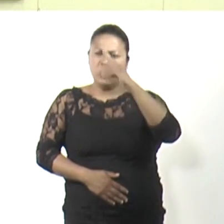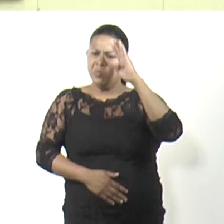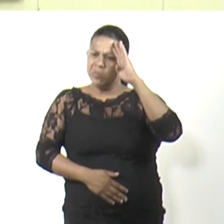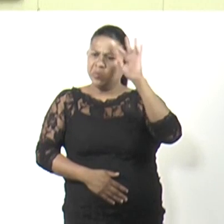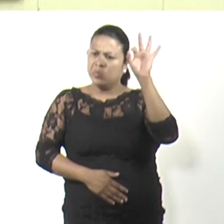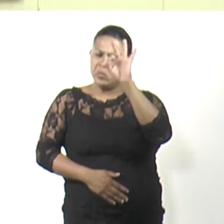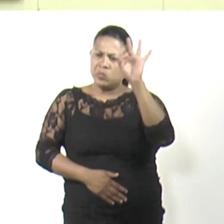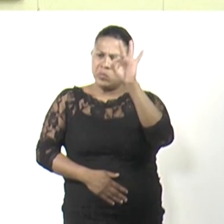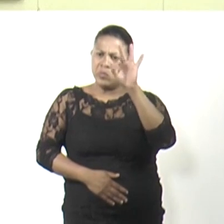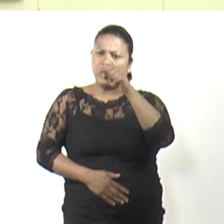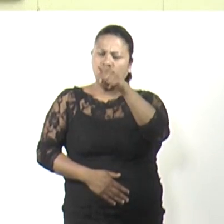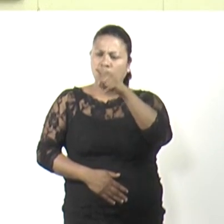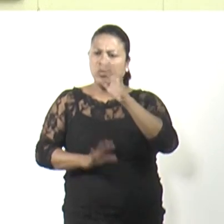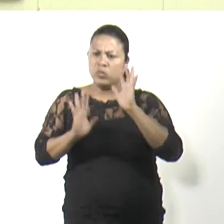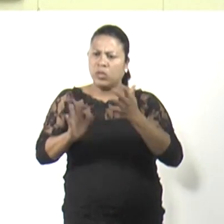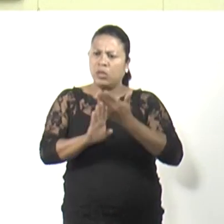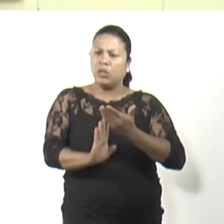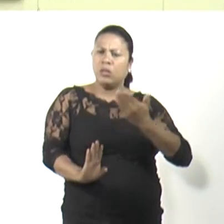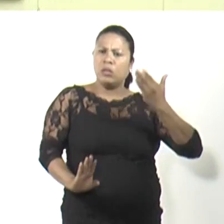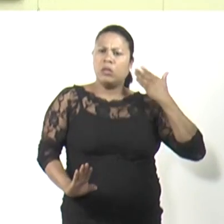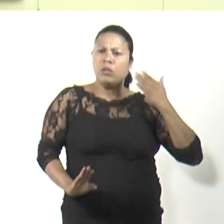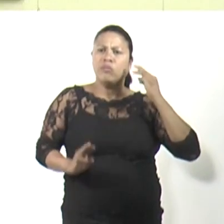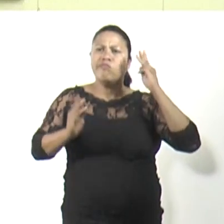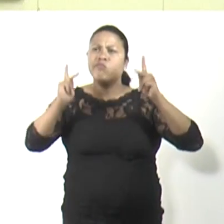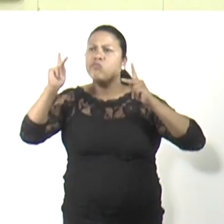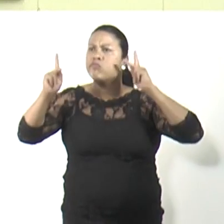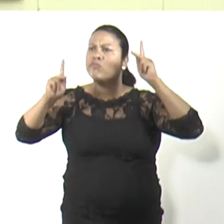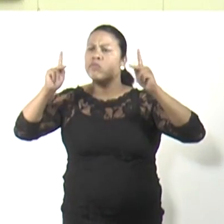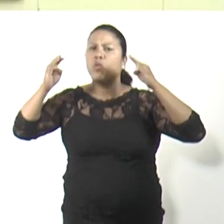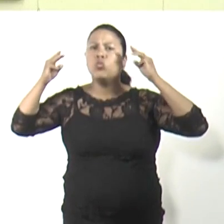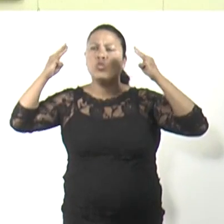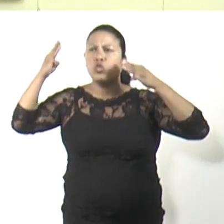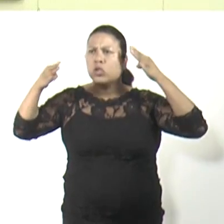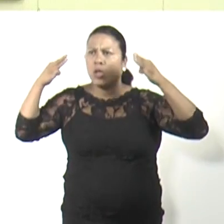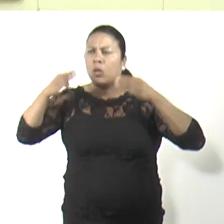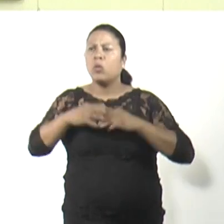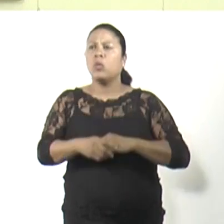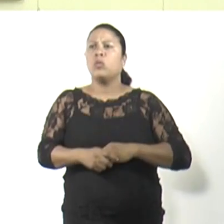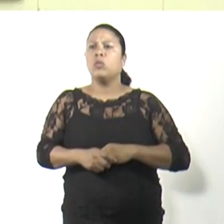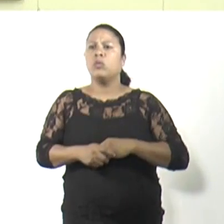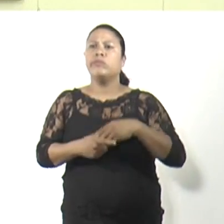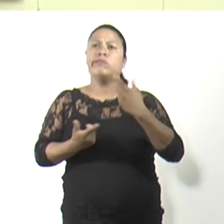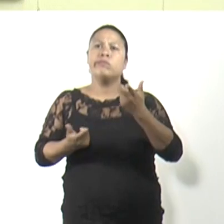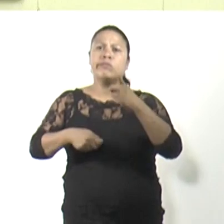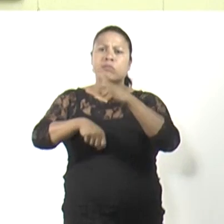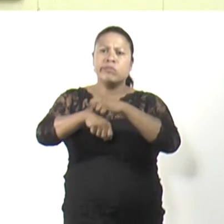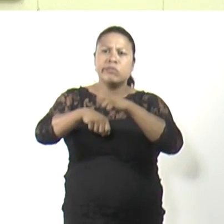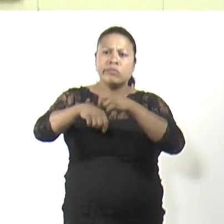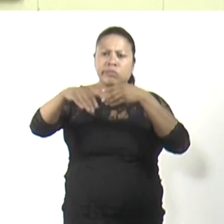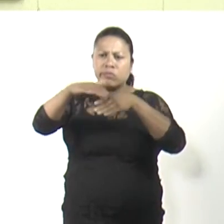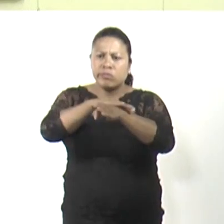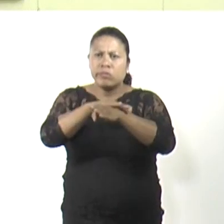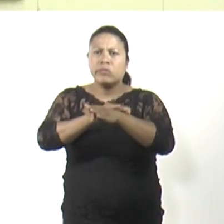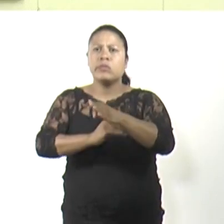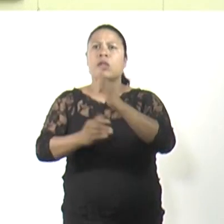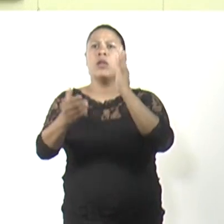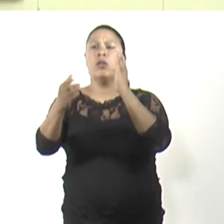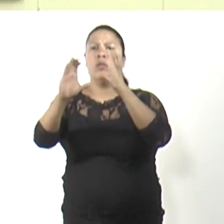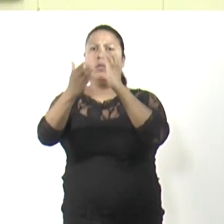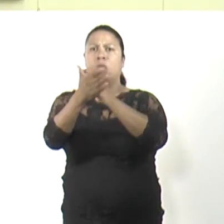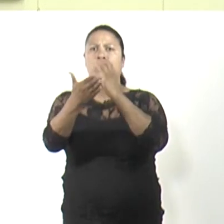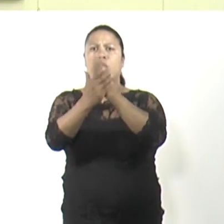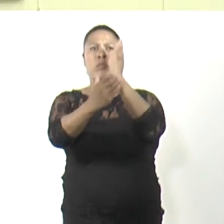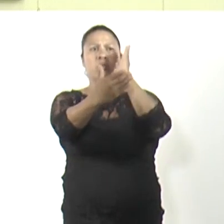Seguramente has entrado en algún museo, en alguna clínica, alguna biblioteca,